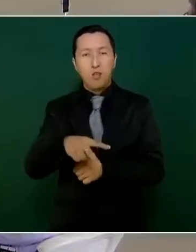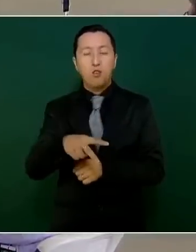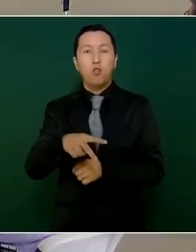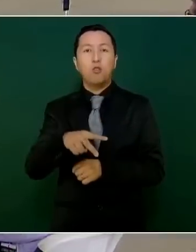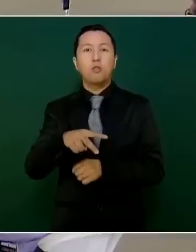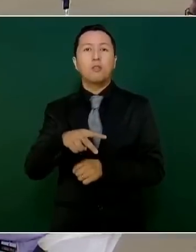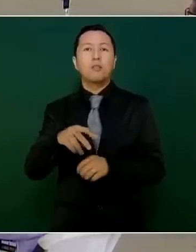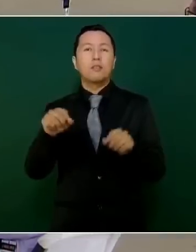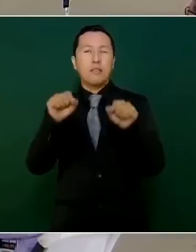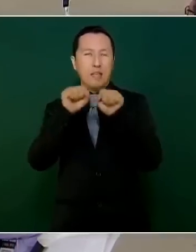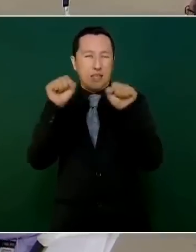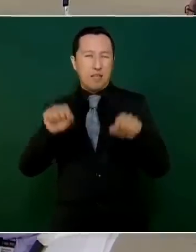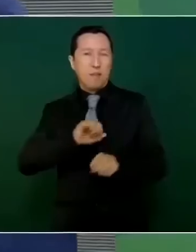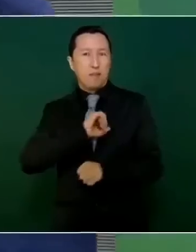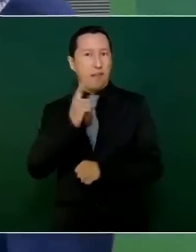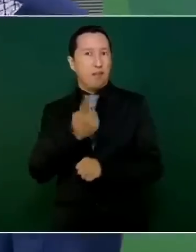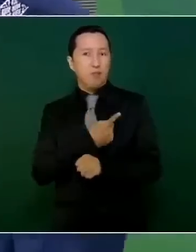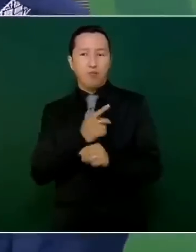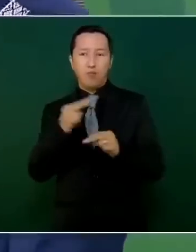Ya empezamos.